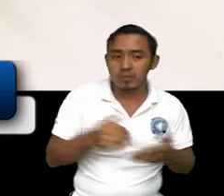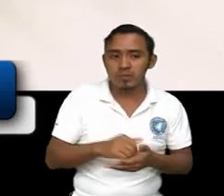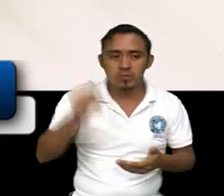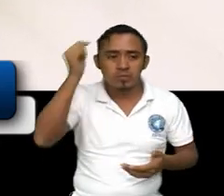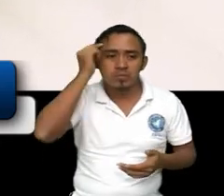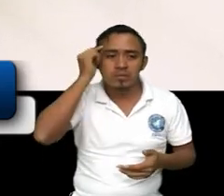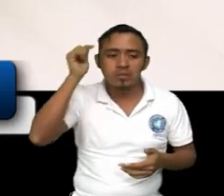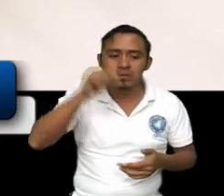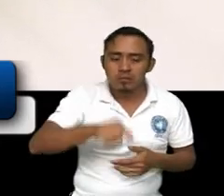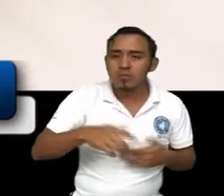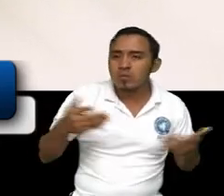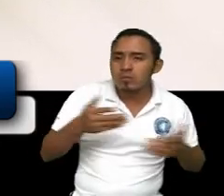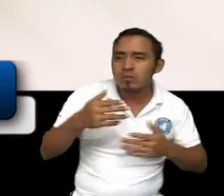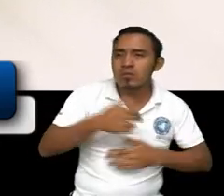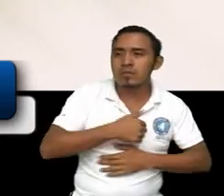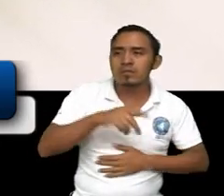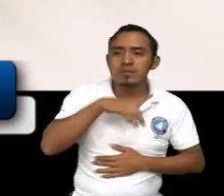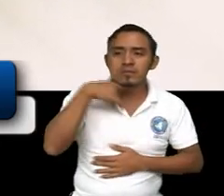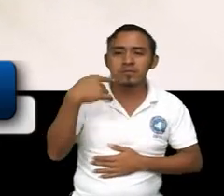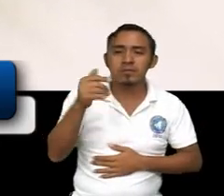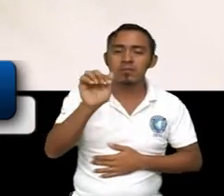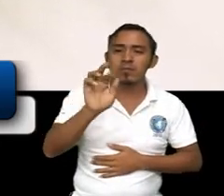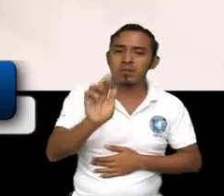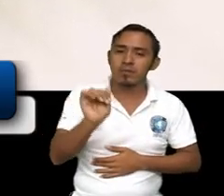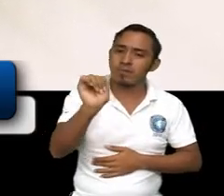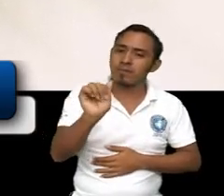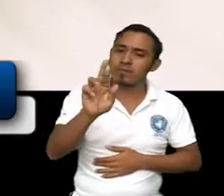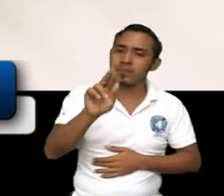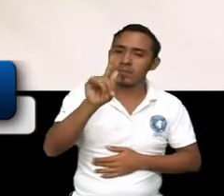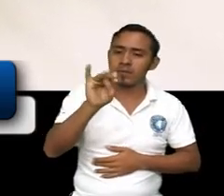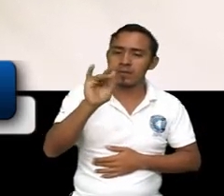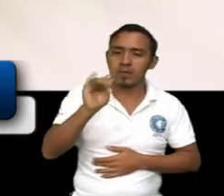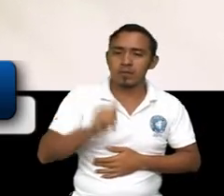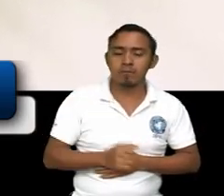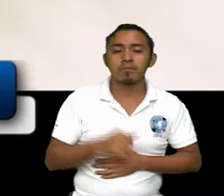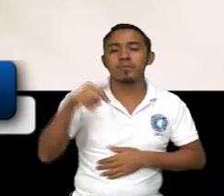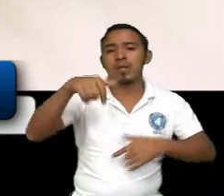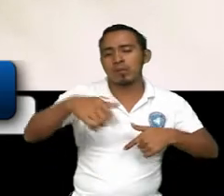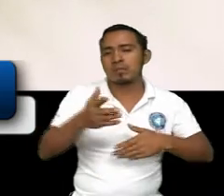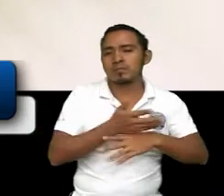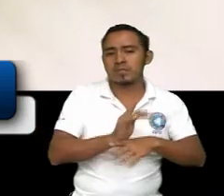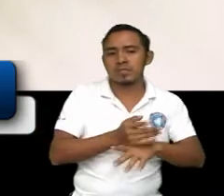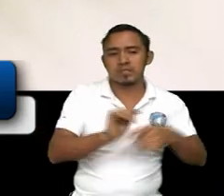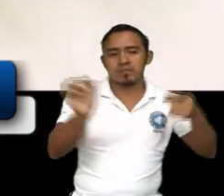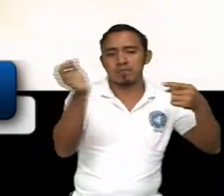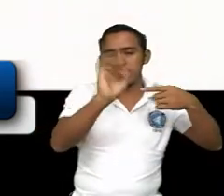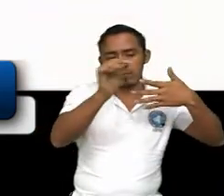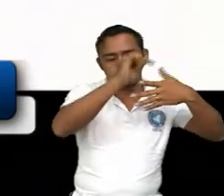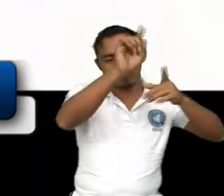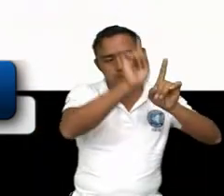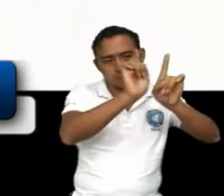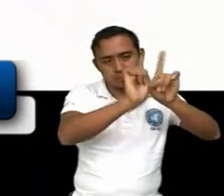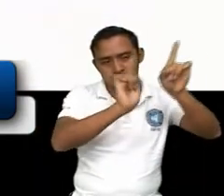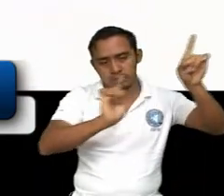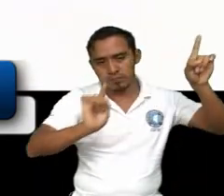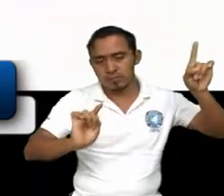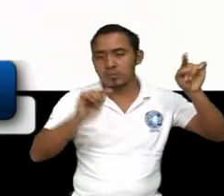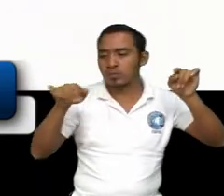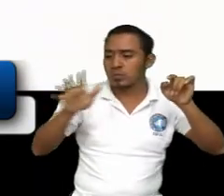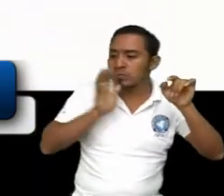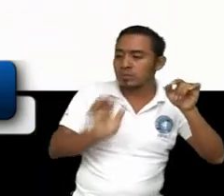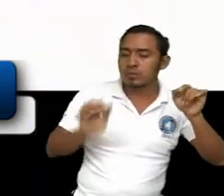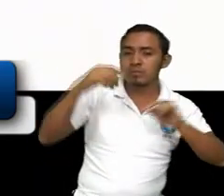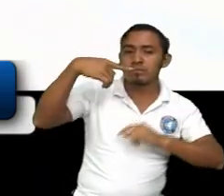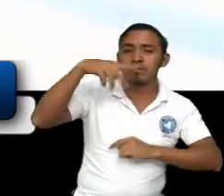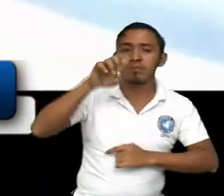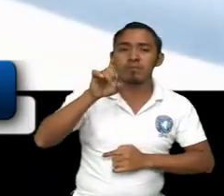pensar en una artritis existen varias escalas que nosotros las utilizamos tanto los compañeros de pediatría como nosotros